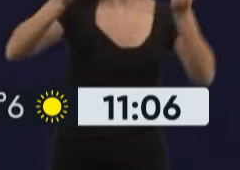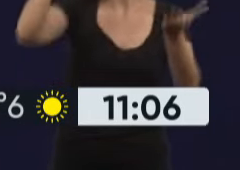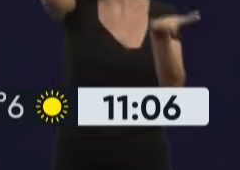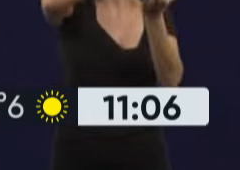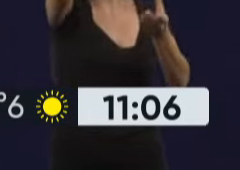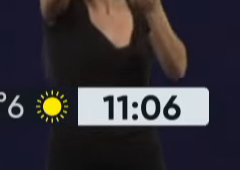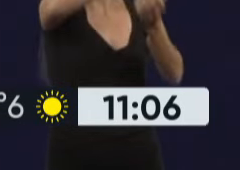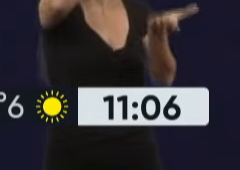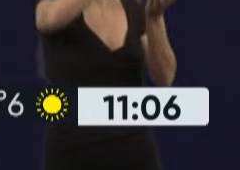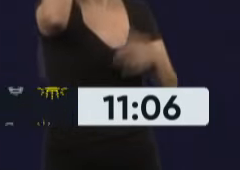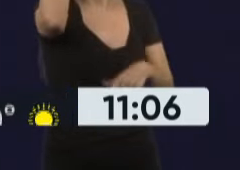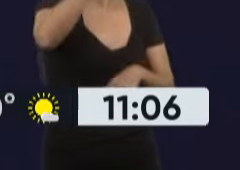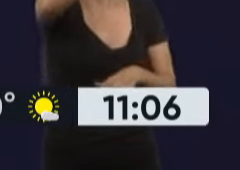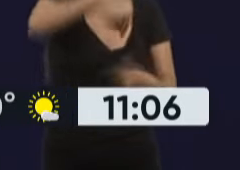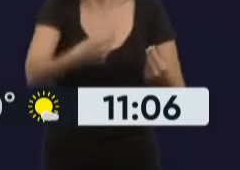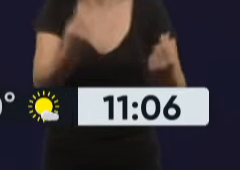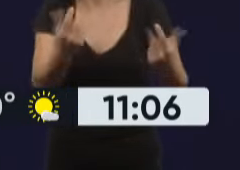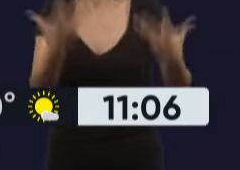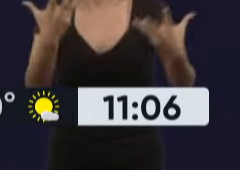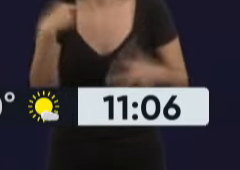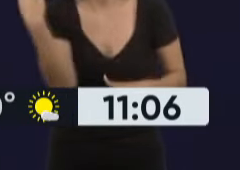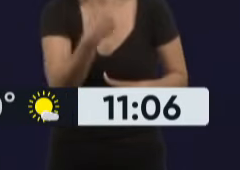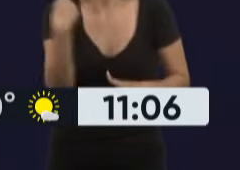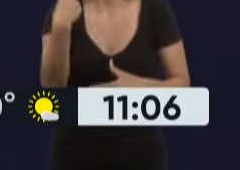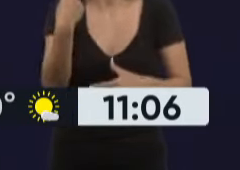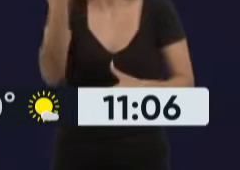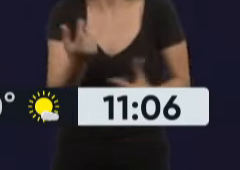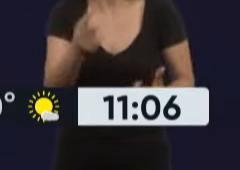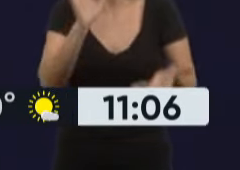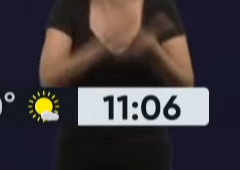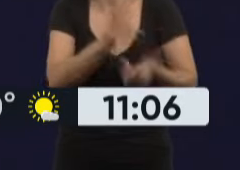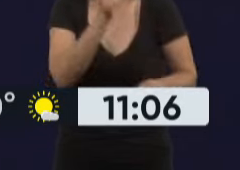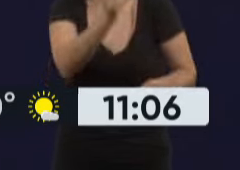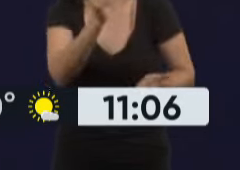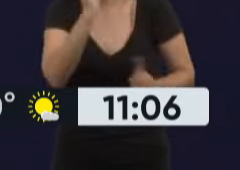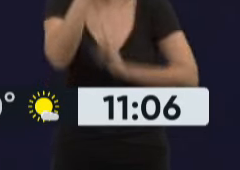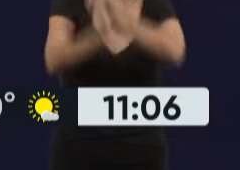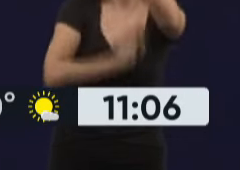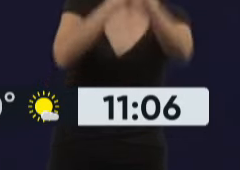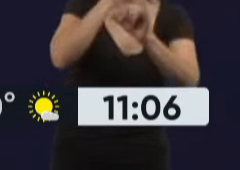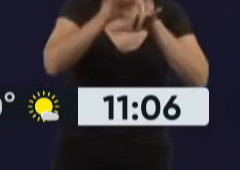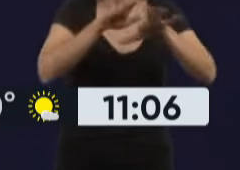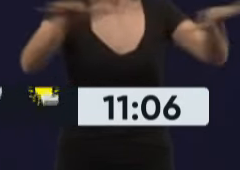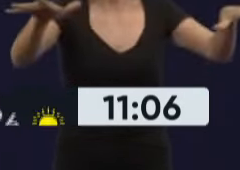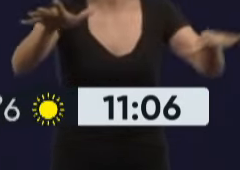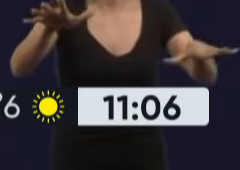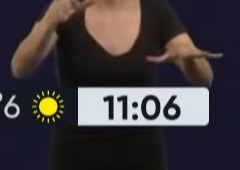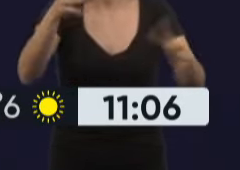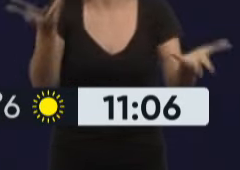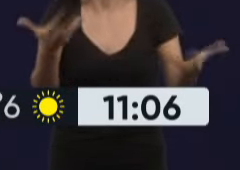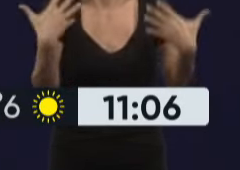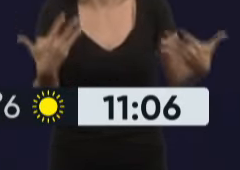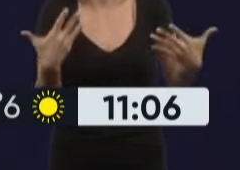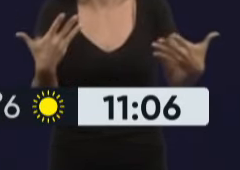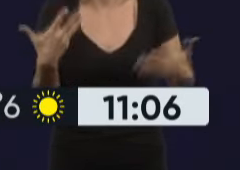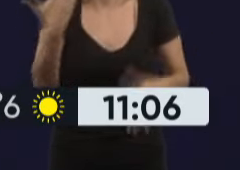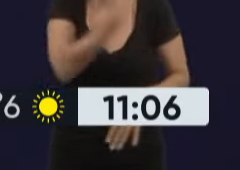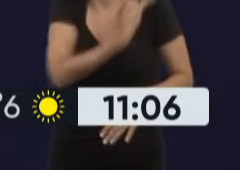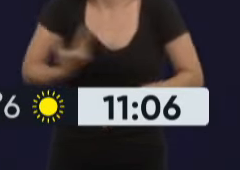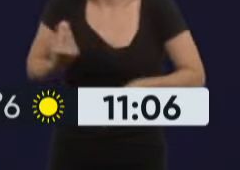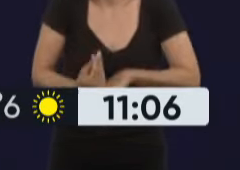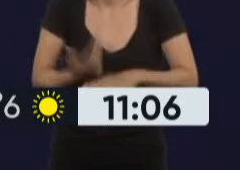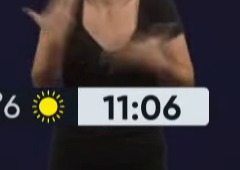está relacionado con el valor que le damos a la palabra por supuesto siendo lo